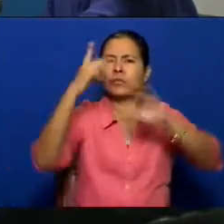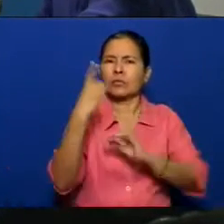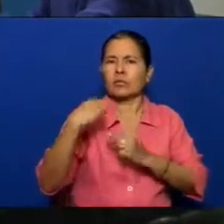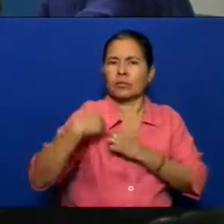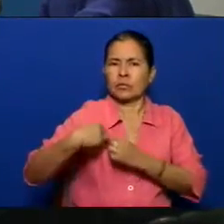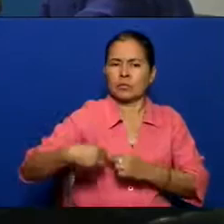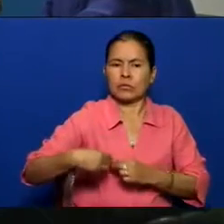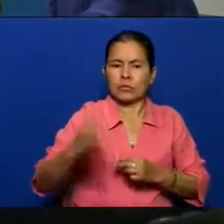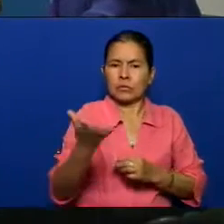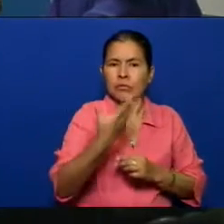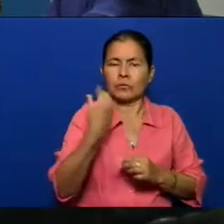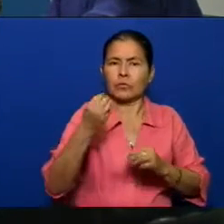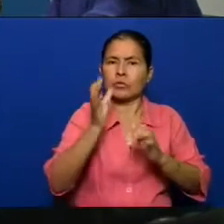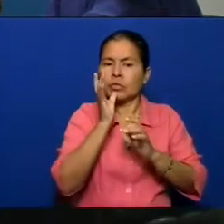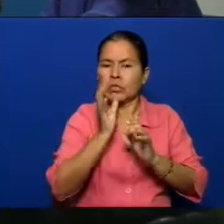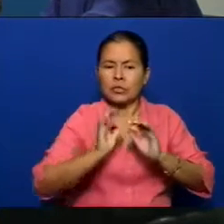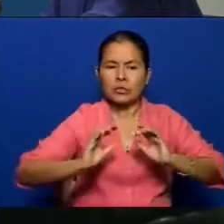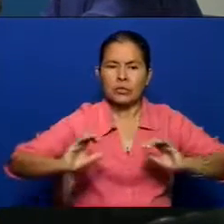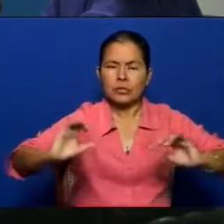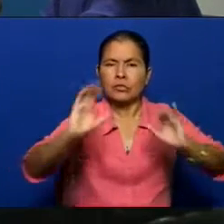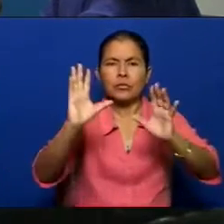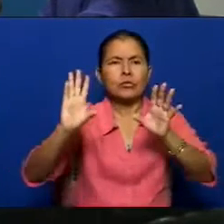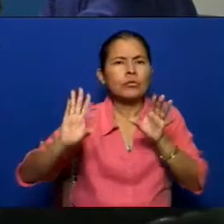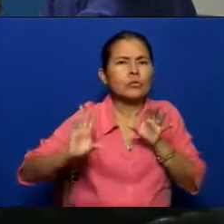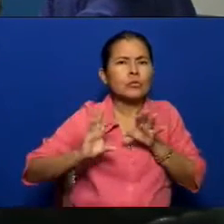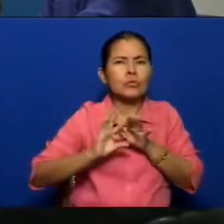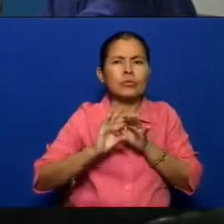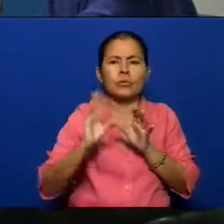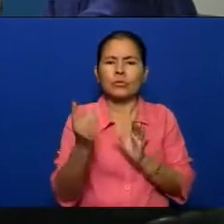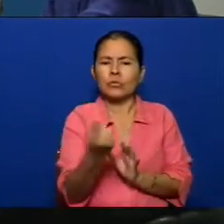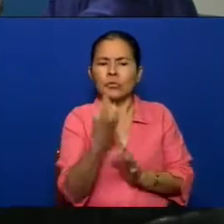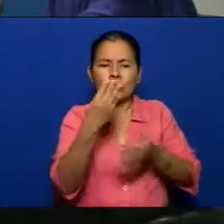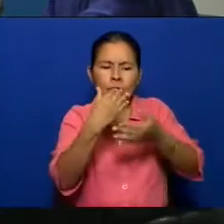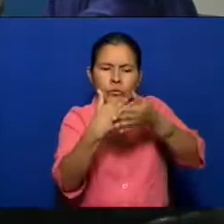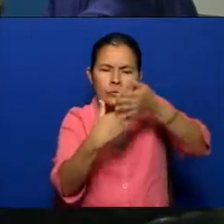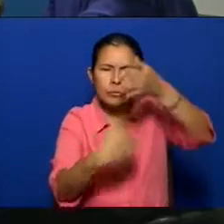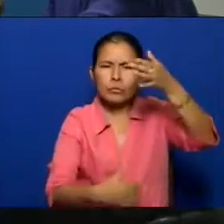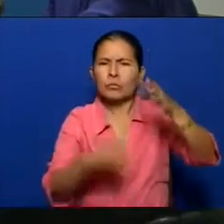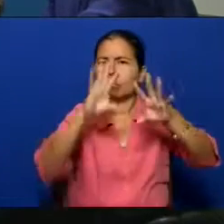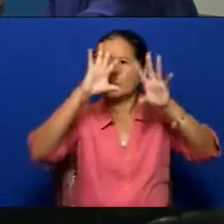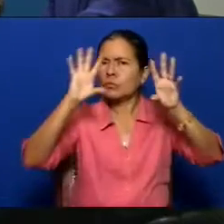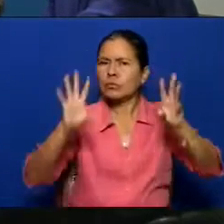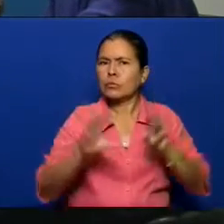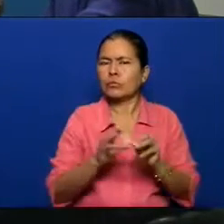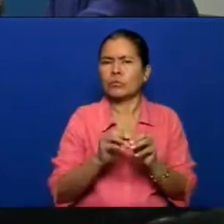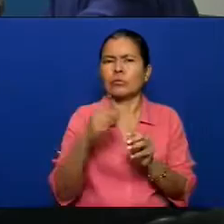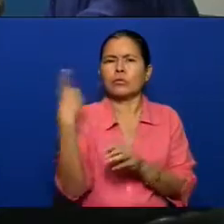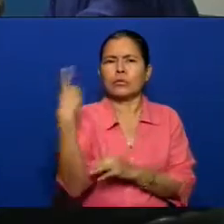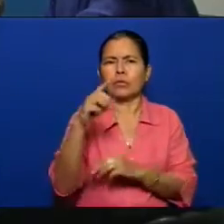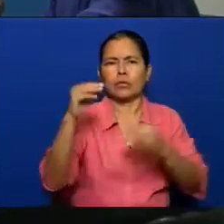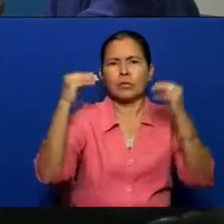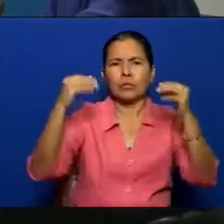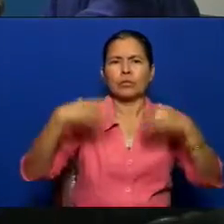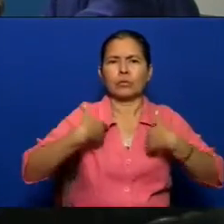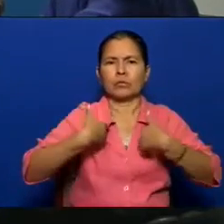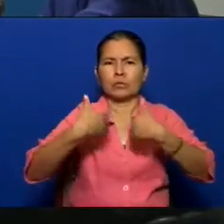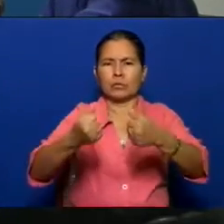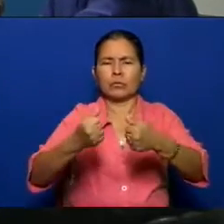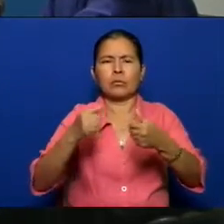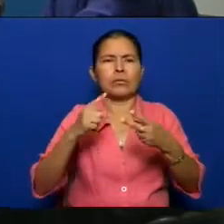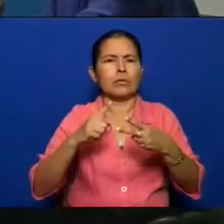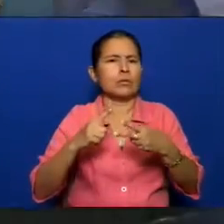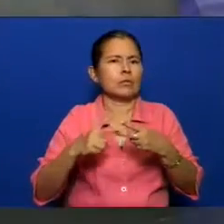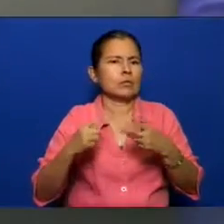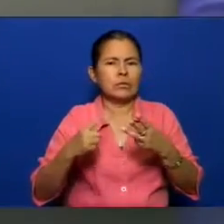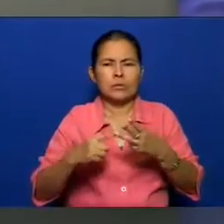derechos para todos los niños y las niñas. O sea, no hay un solo derecho que no esté reconocido en la Convención. La educación, la salud, la